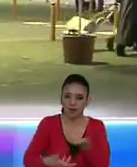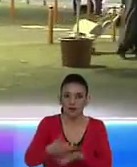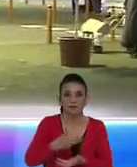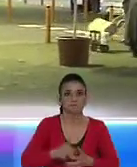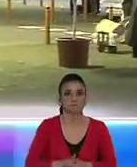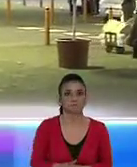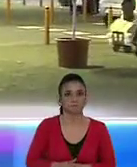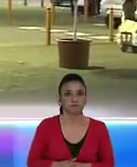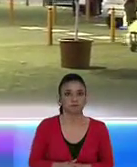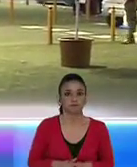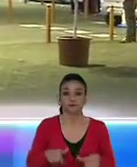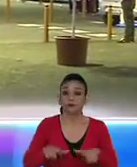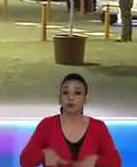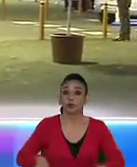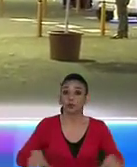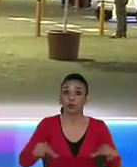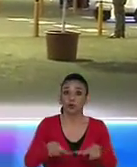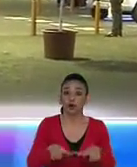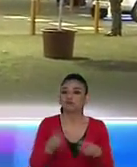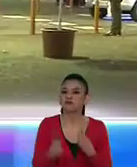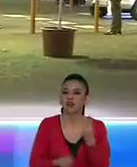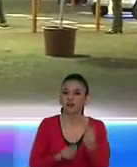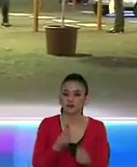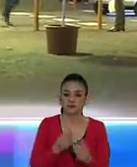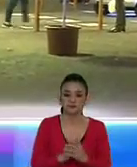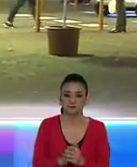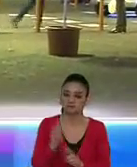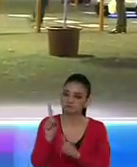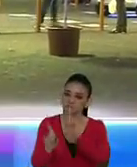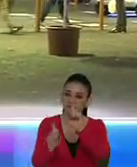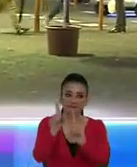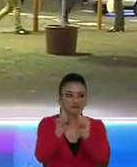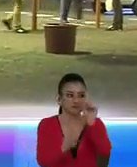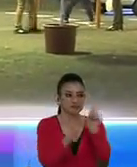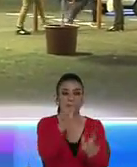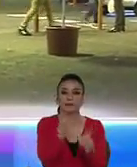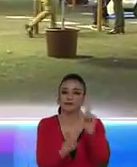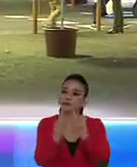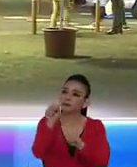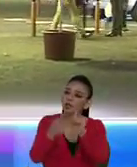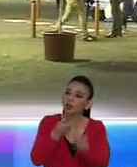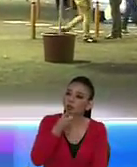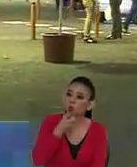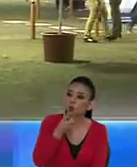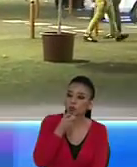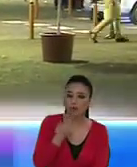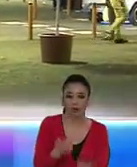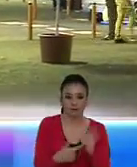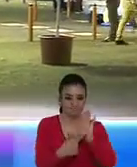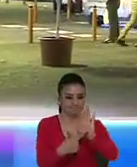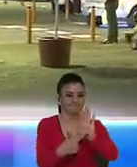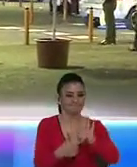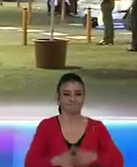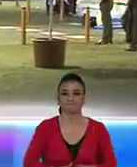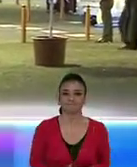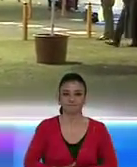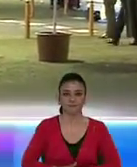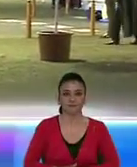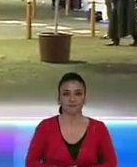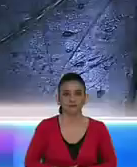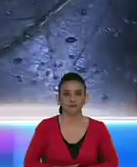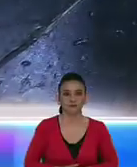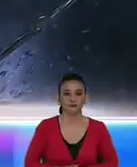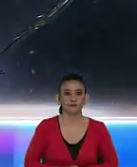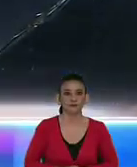en esta zona nosotros hemos recogido el criterio de varias personas, es lo que les vamos a mostrar a continuación.